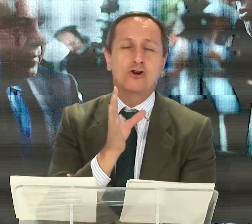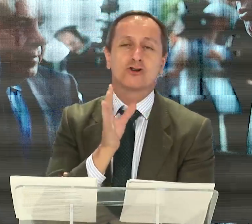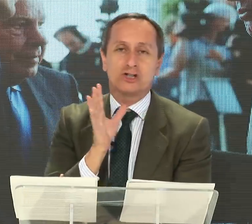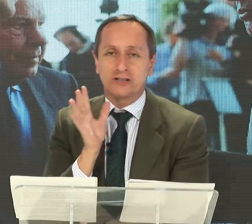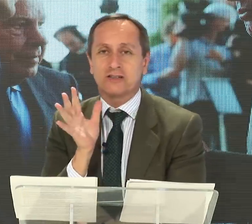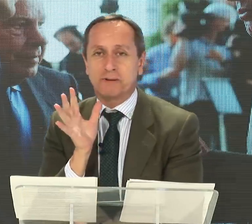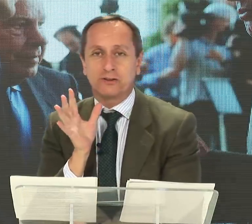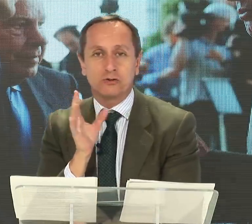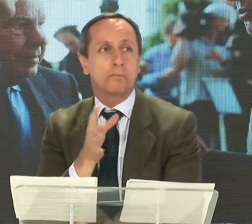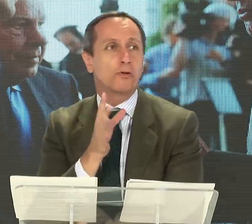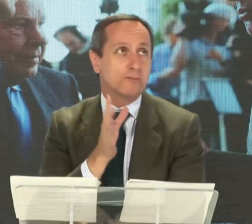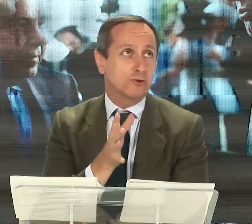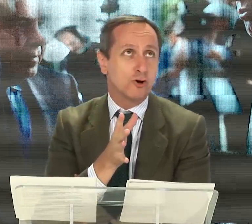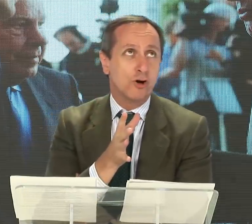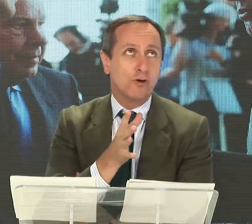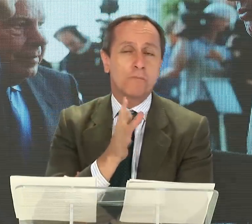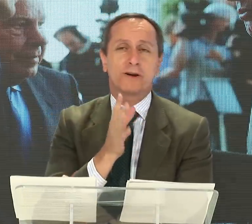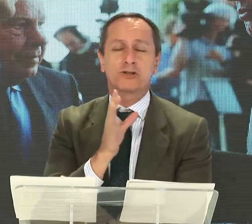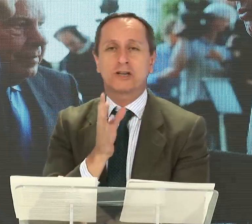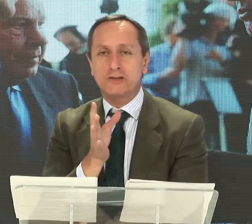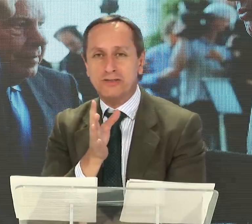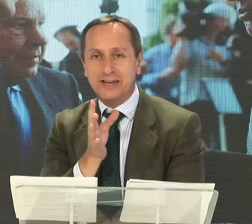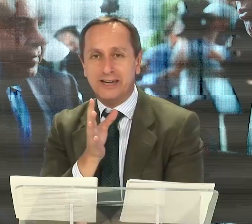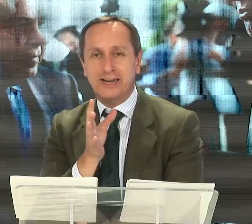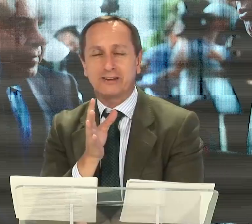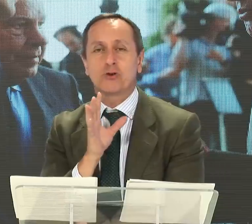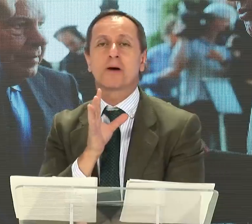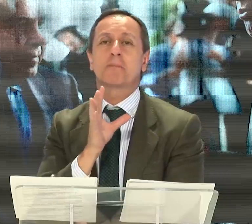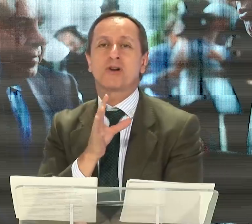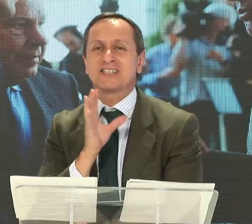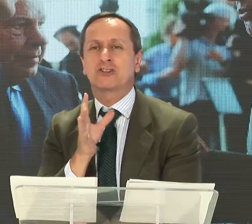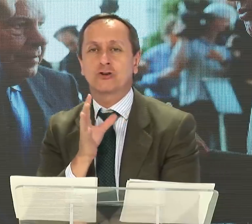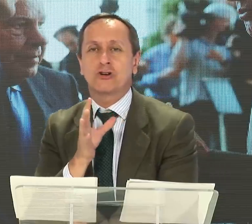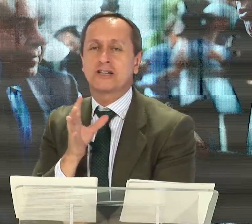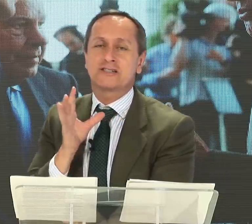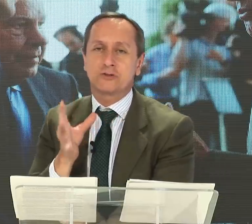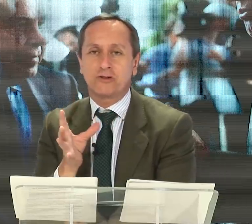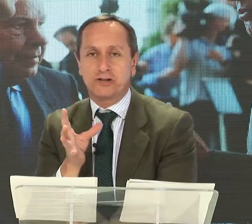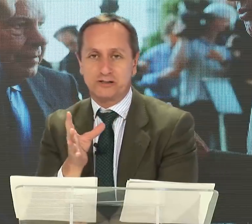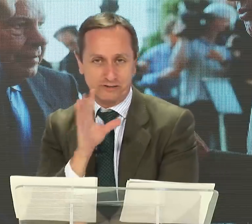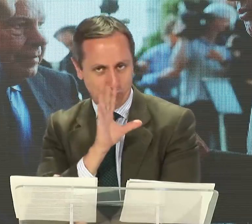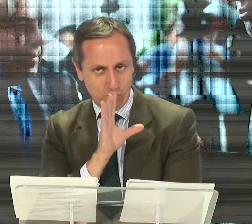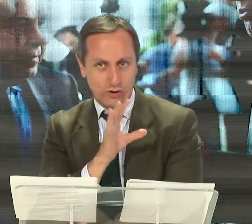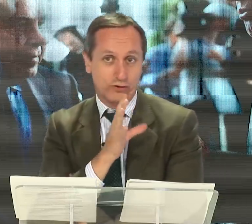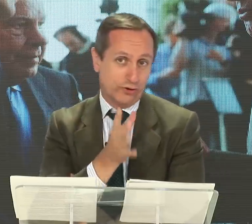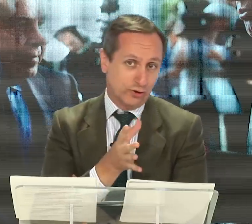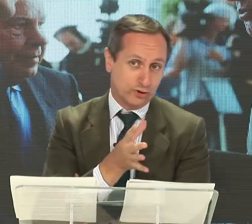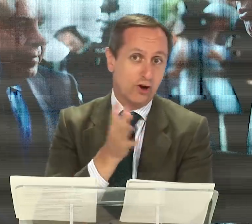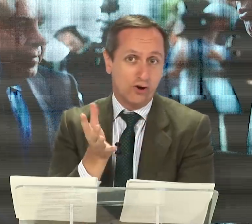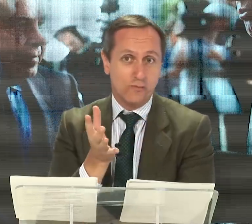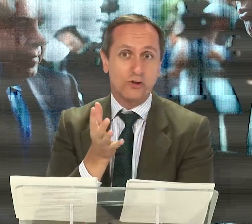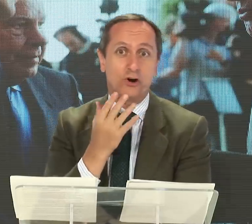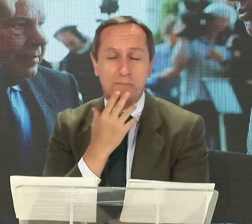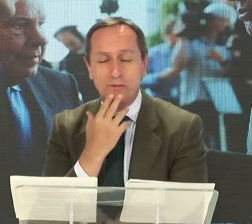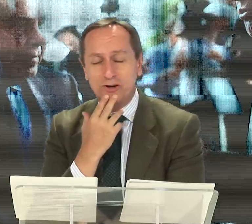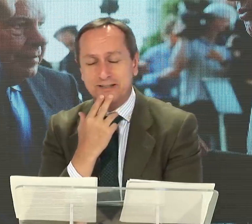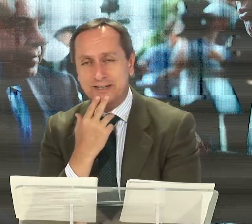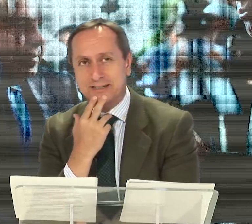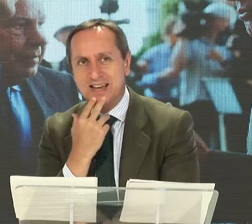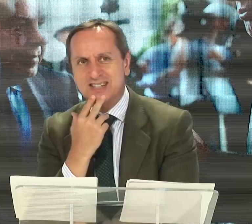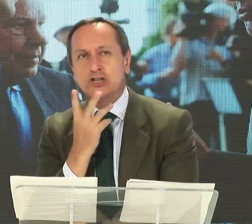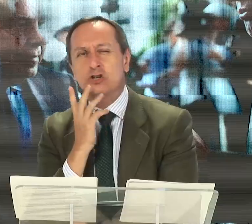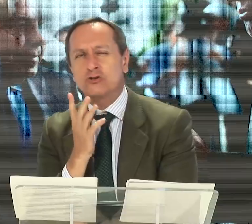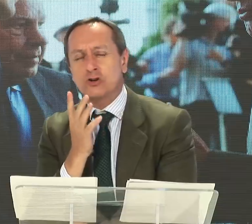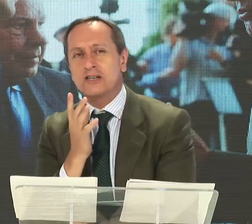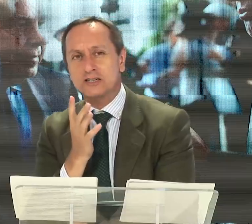de los siguientes partidos. Podemos, un partido que dice que hay que tomar por asalto las instituciones. Uno. Dos, como dijo Pablo